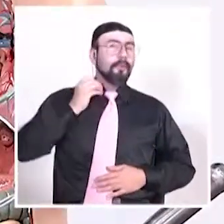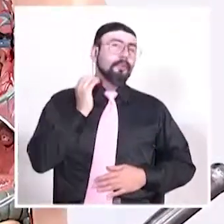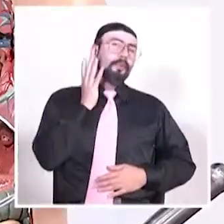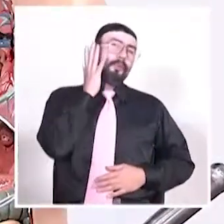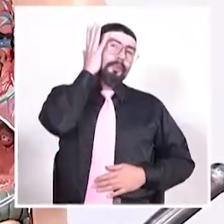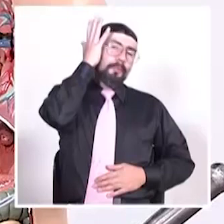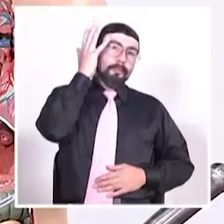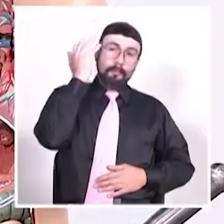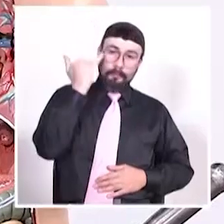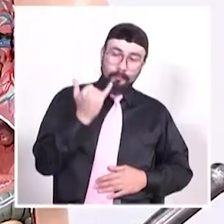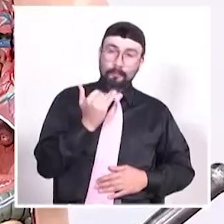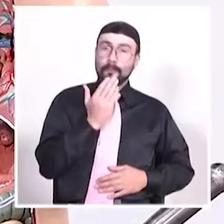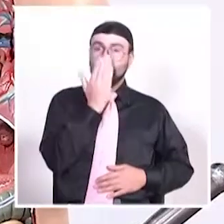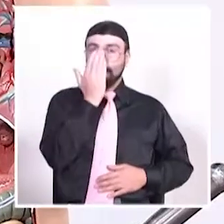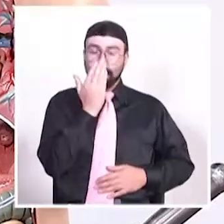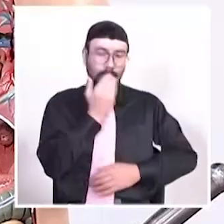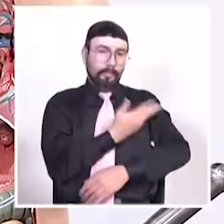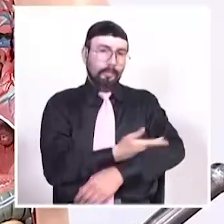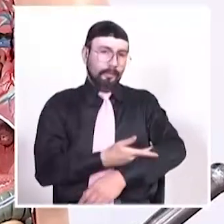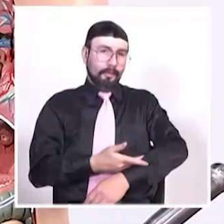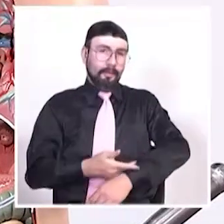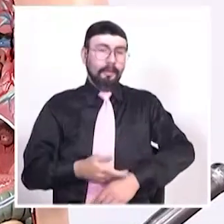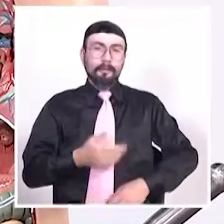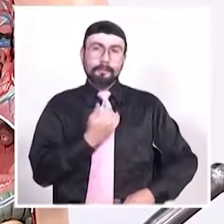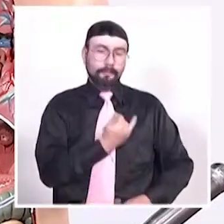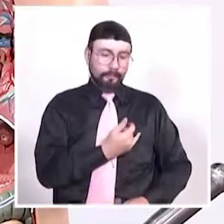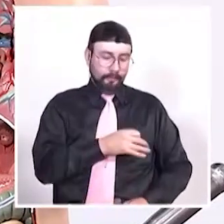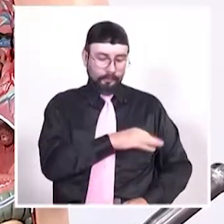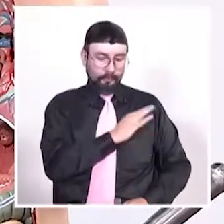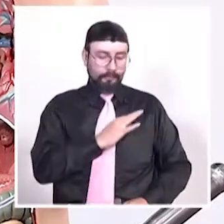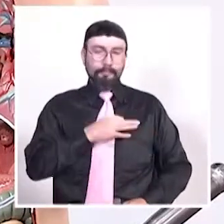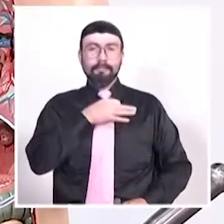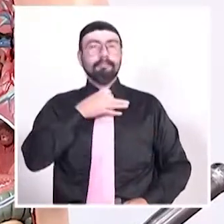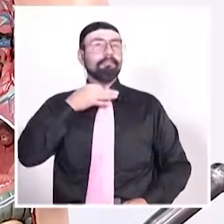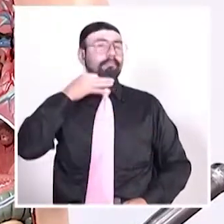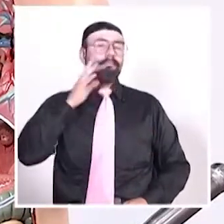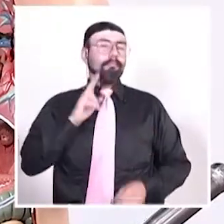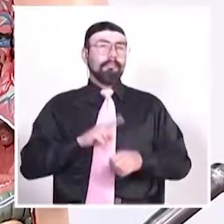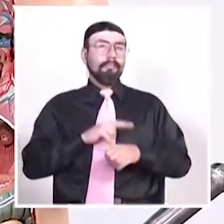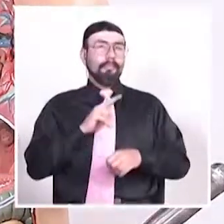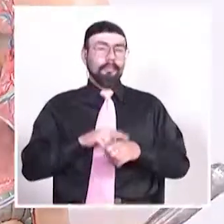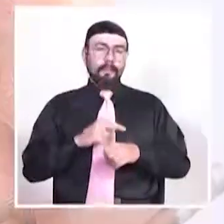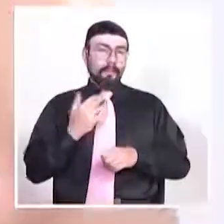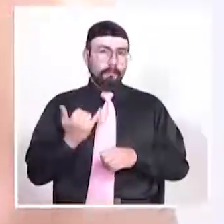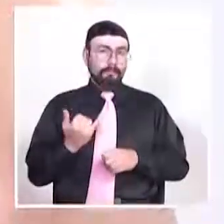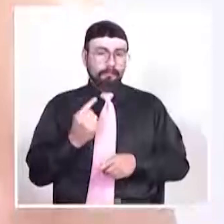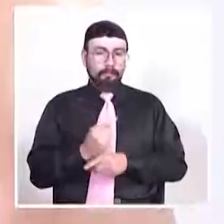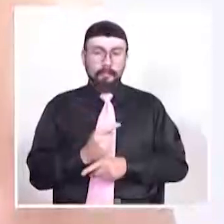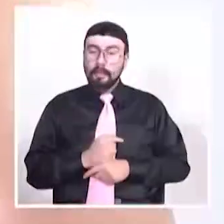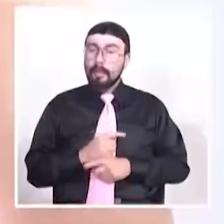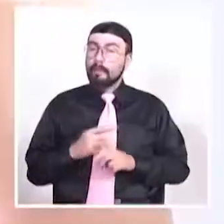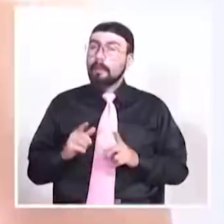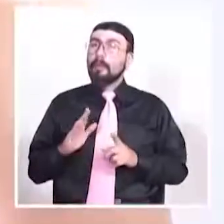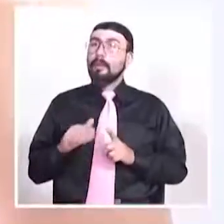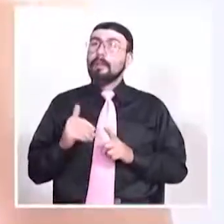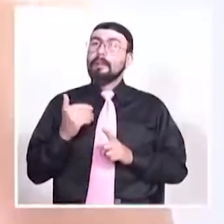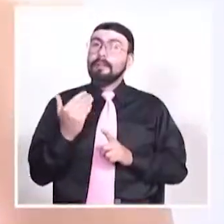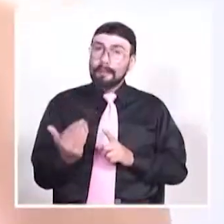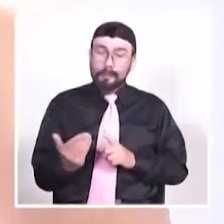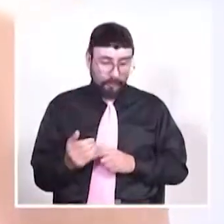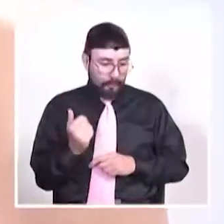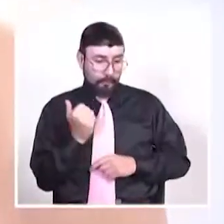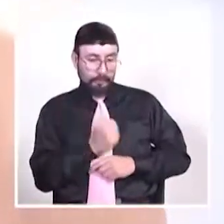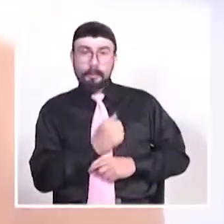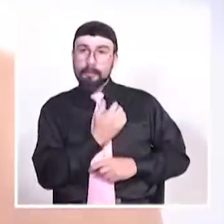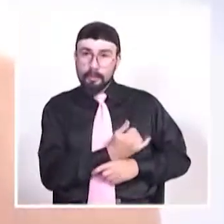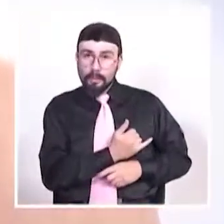a través de las arterias carótidas comunes para luego ir por la carótida externa e interna, pero luego ella también